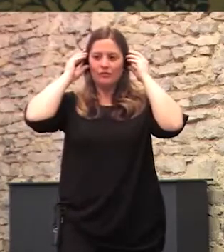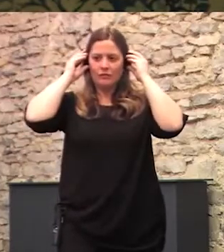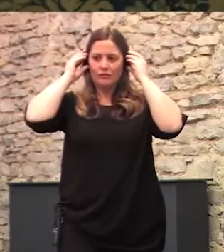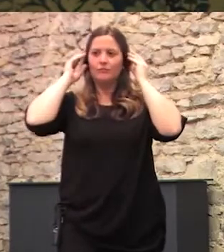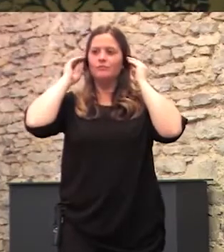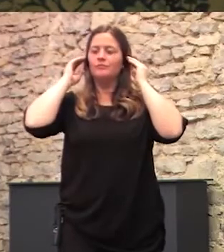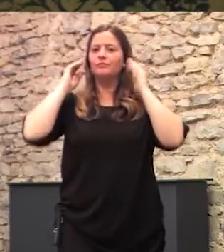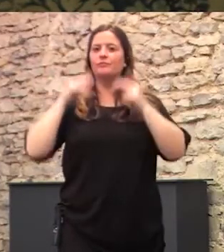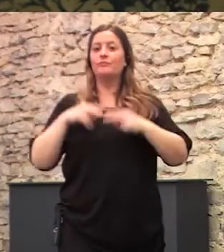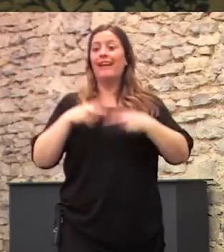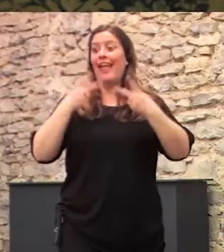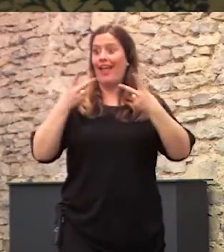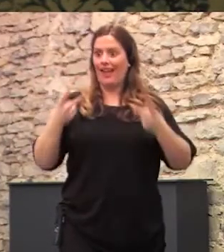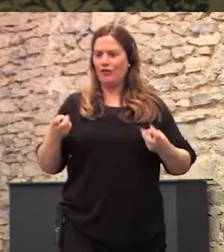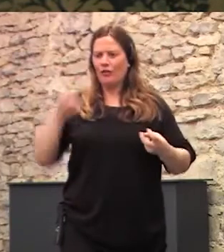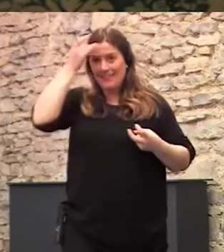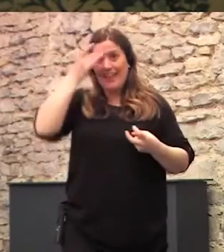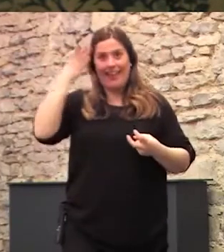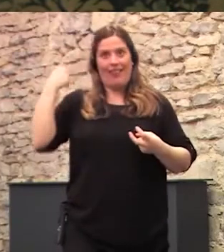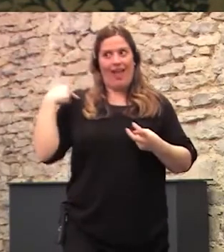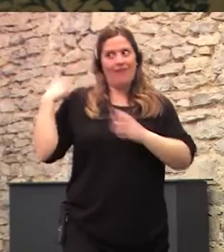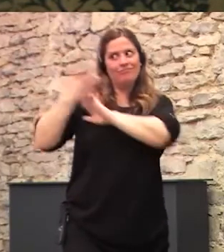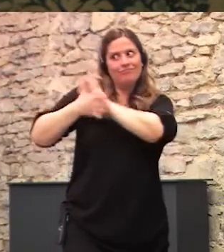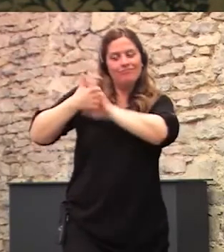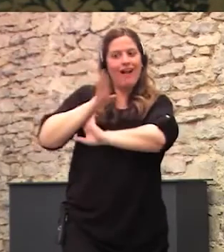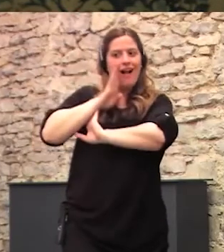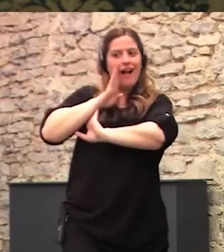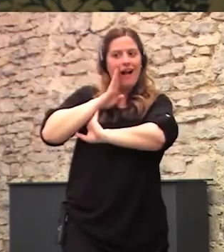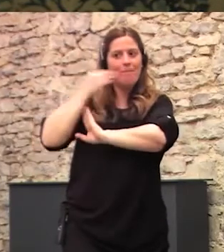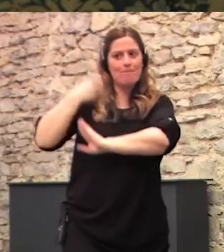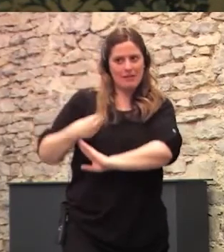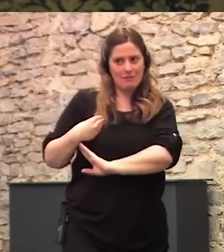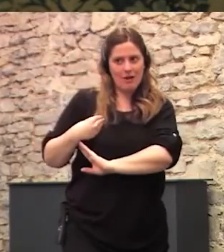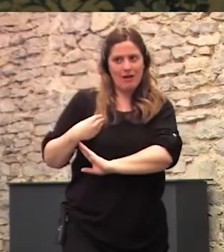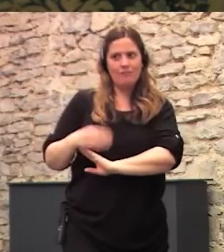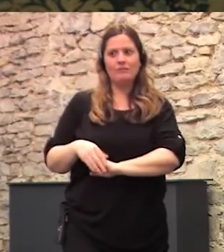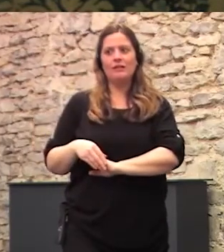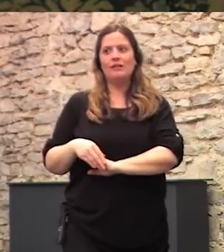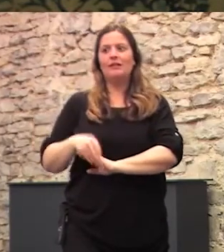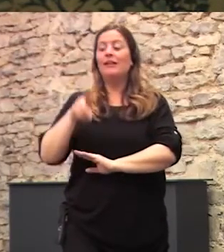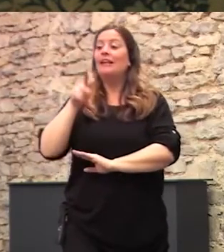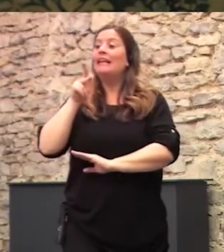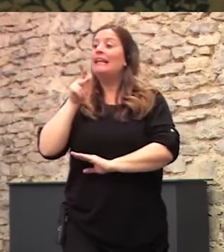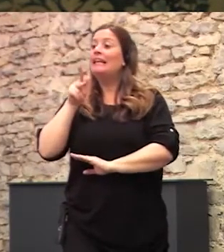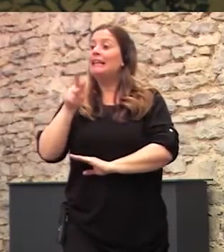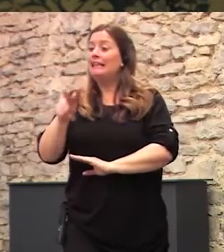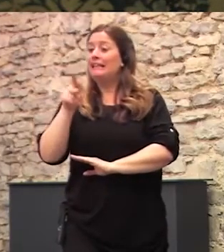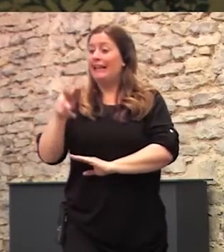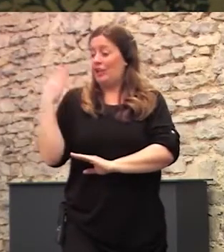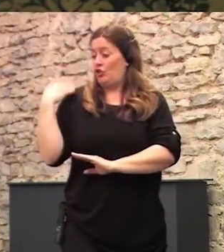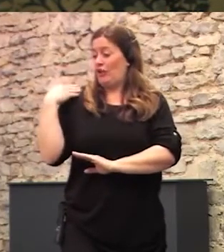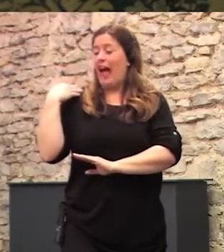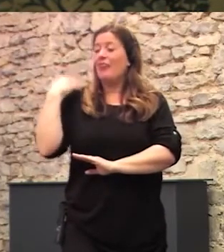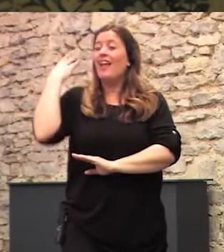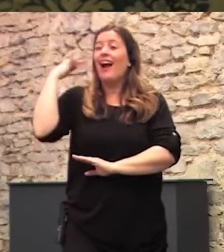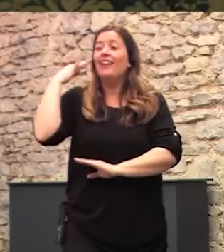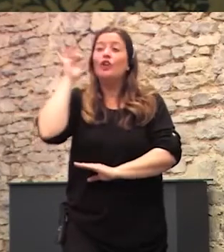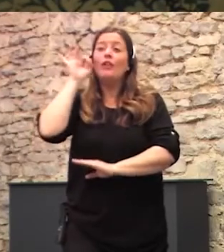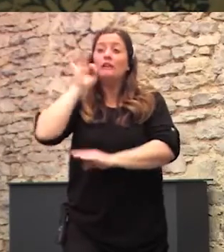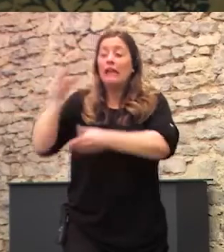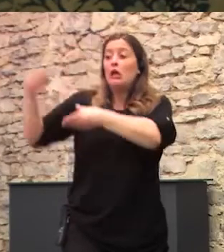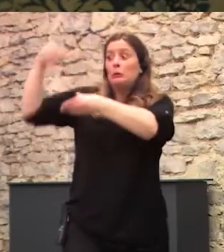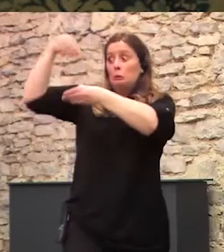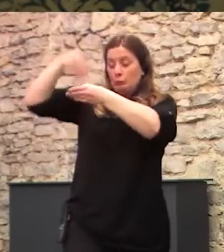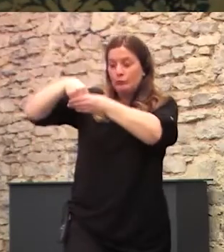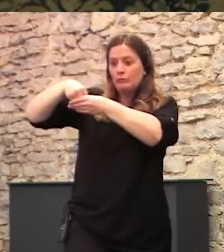Entonces, volviendo a esta idea de que los derechos introducidos hace 14 siglos deben constituir